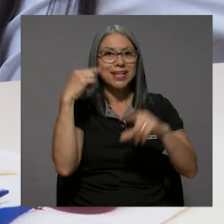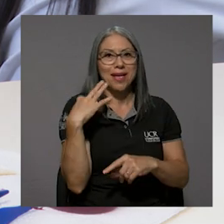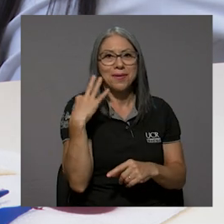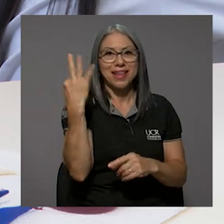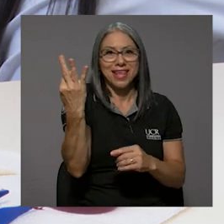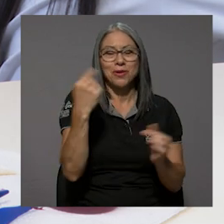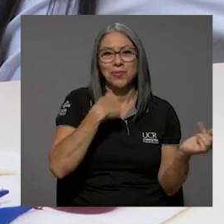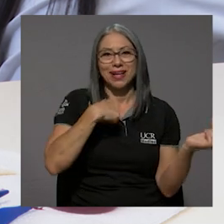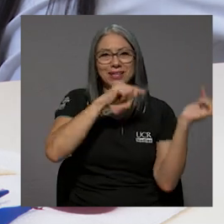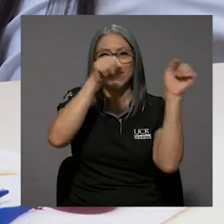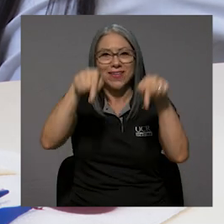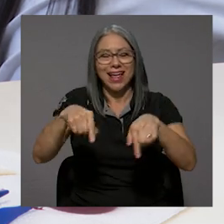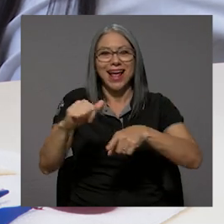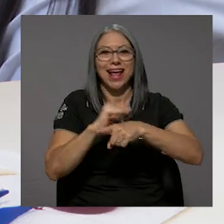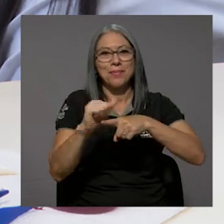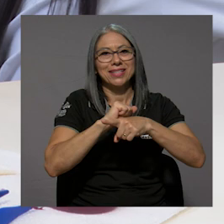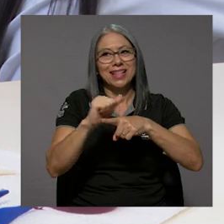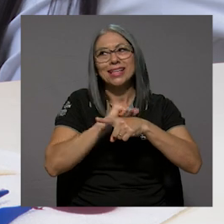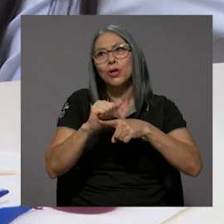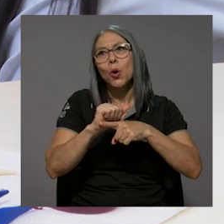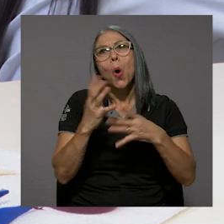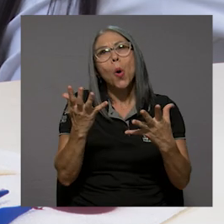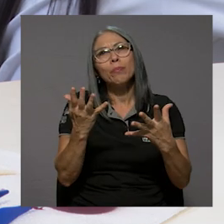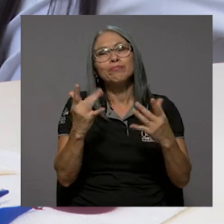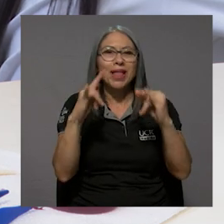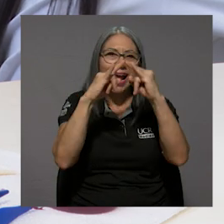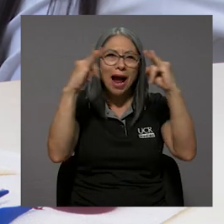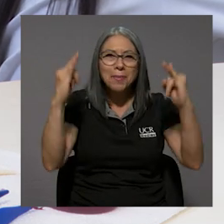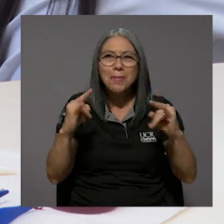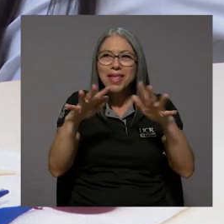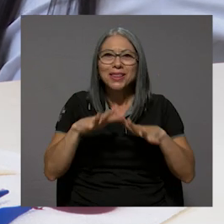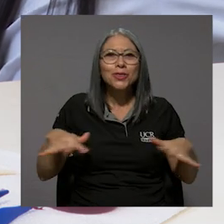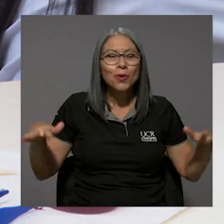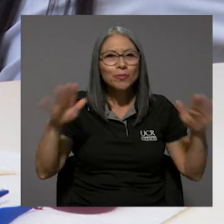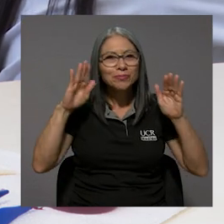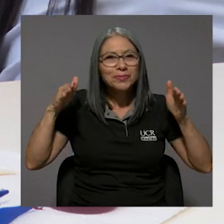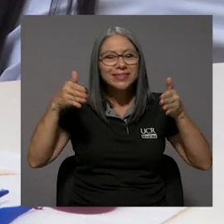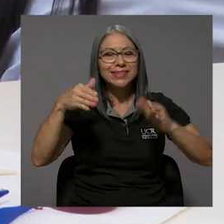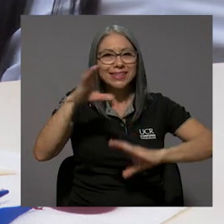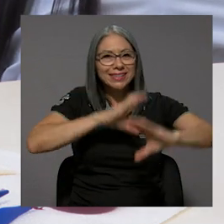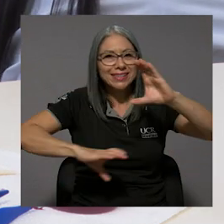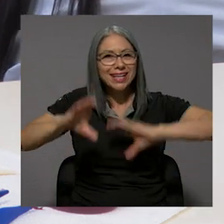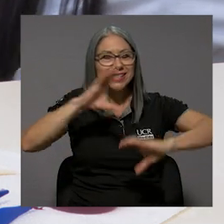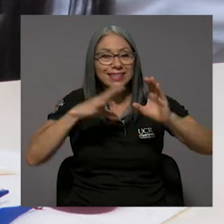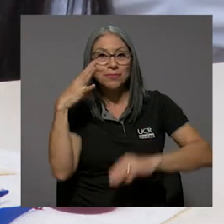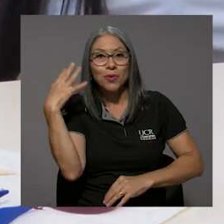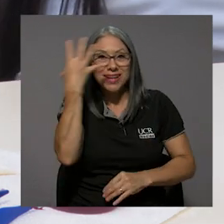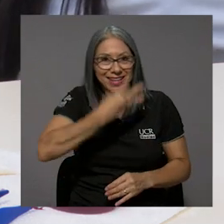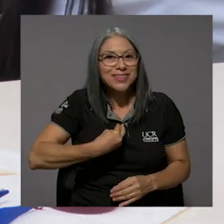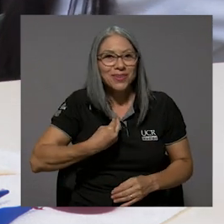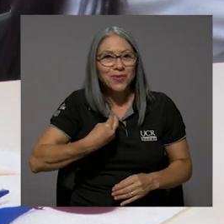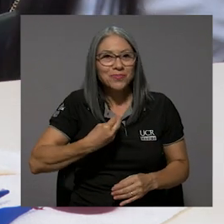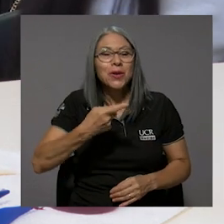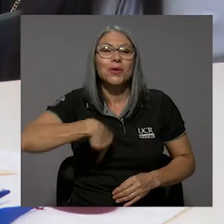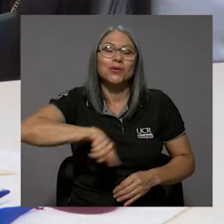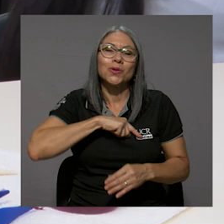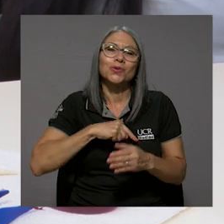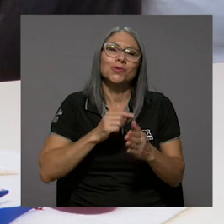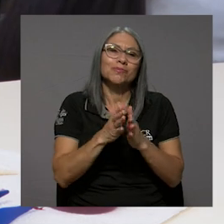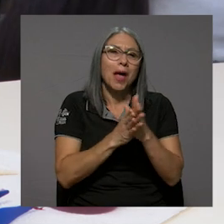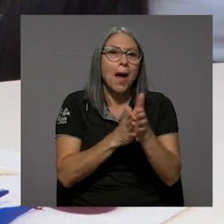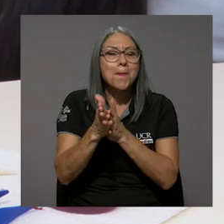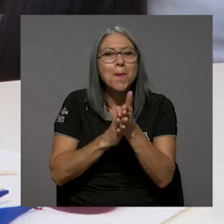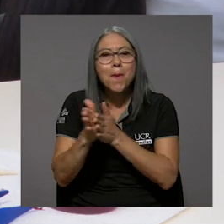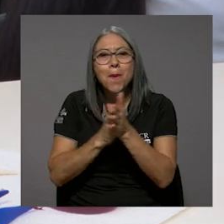venir a esta capacitación o campamento más bien de ciencias, que digamos muy lindo, lo hacemos aprovechando toda